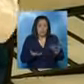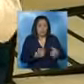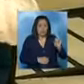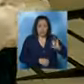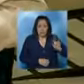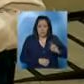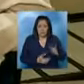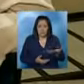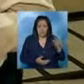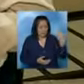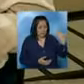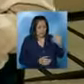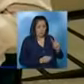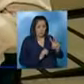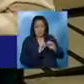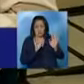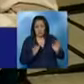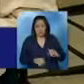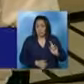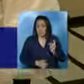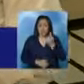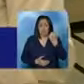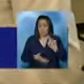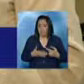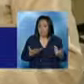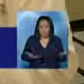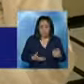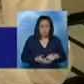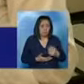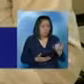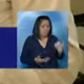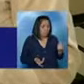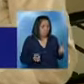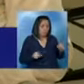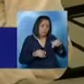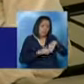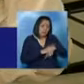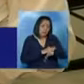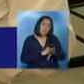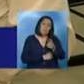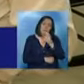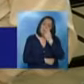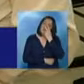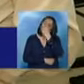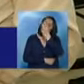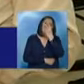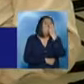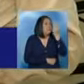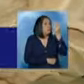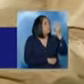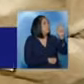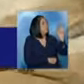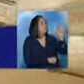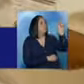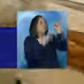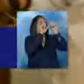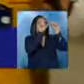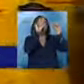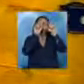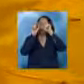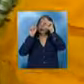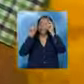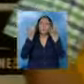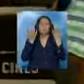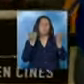como la ocurrida hace 2 días. Bueno, lo principal es que conforme uno va entrando debe ir viendo, identificando la señalización de rutas